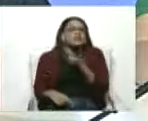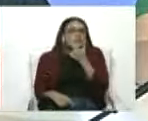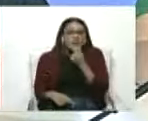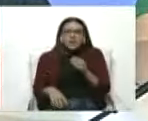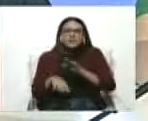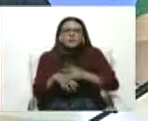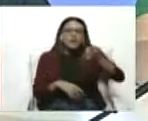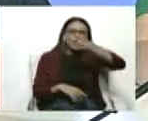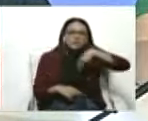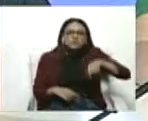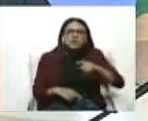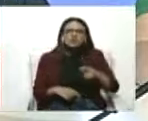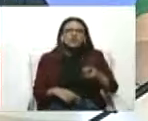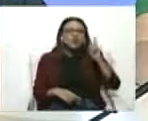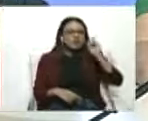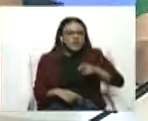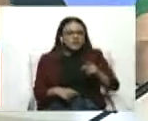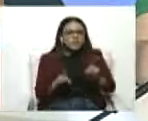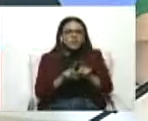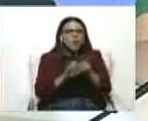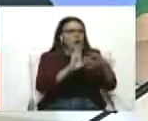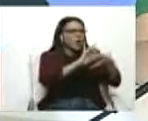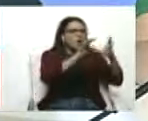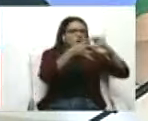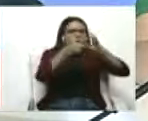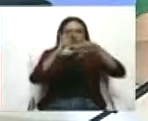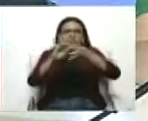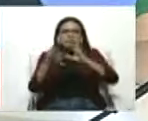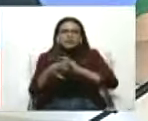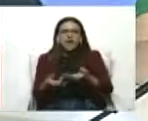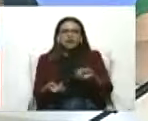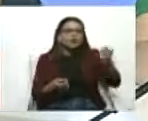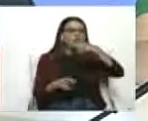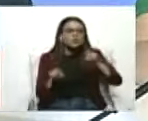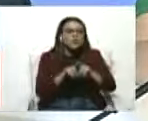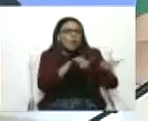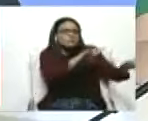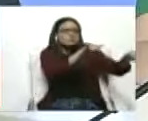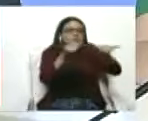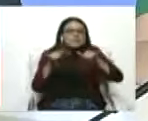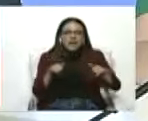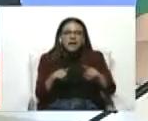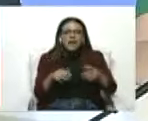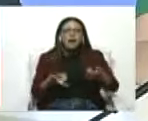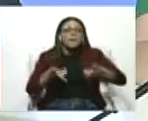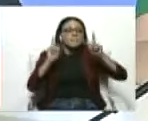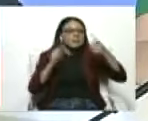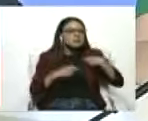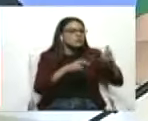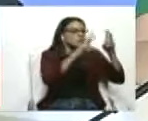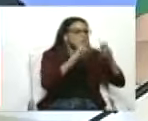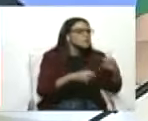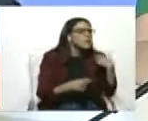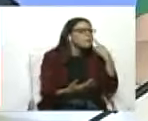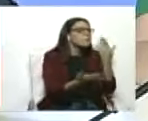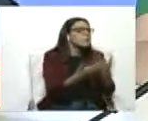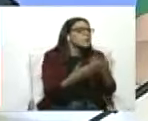nosotros tenemos pues acceso a niveles que no van a tener el resto de la gente, pero nos permite revisar